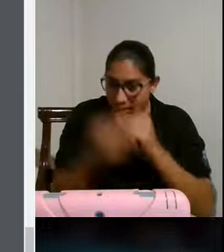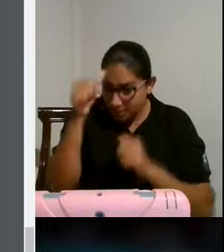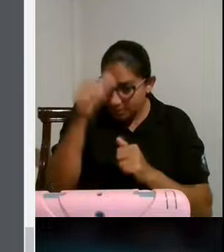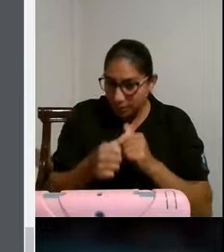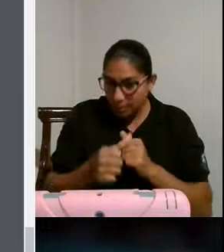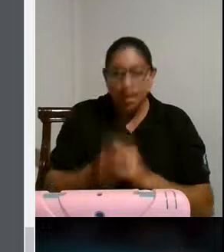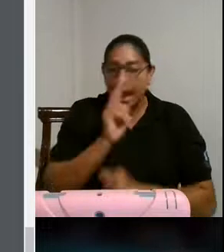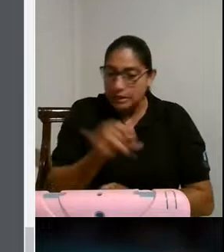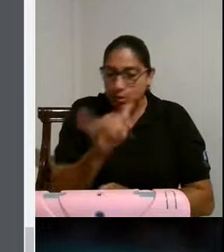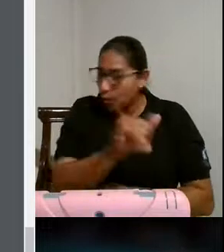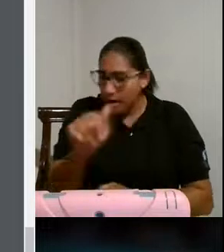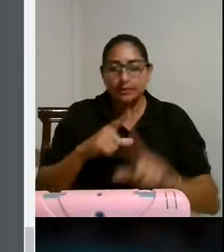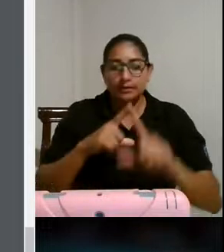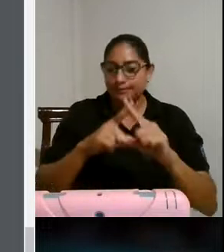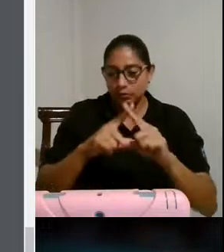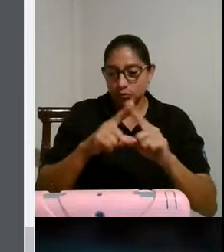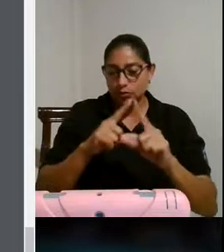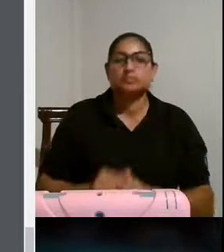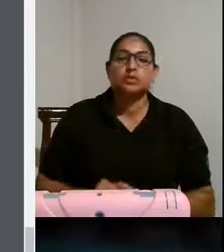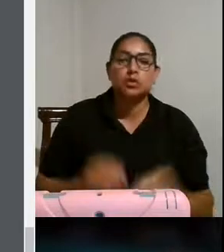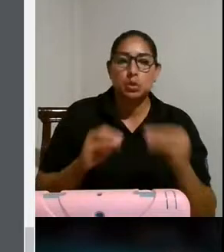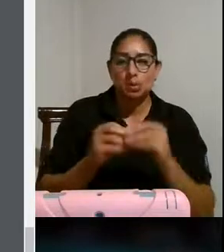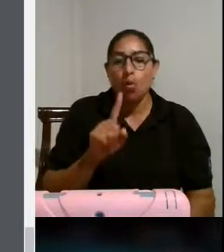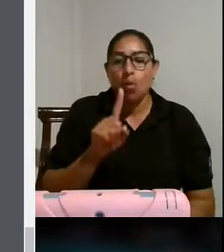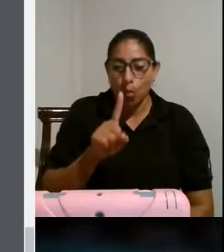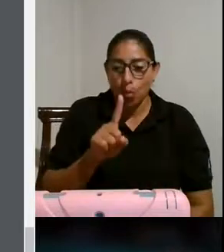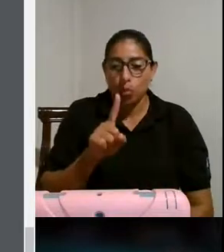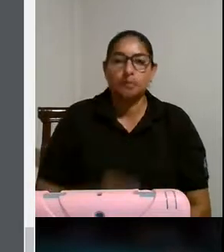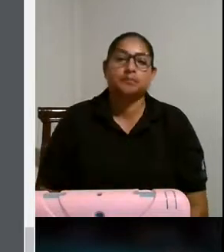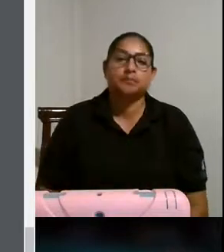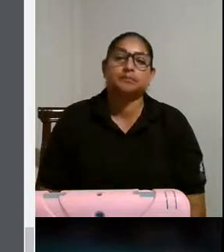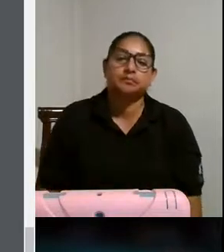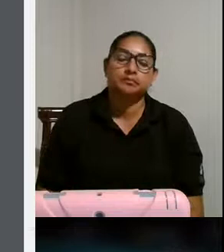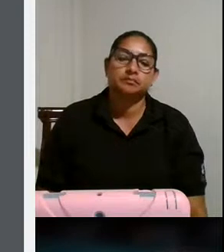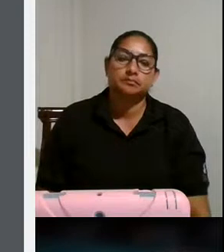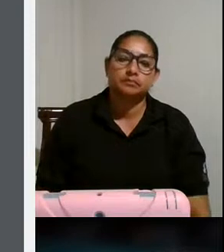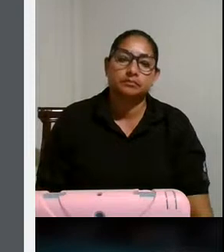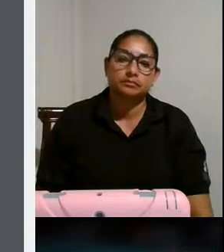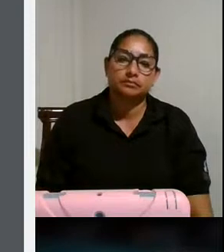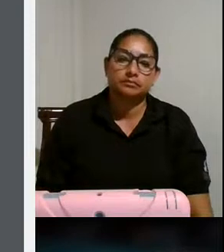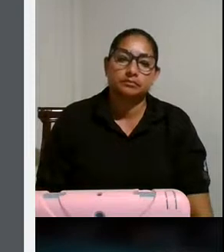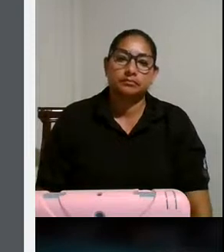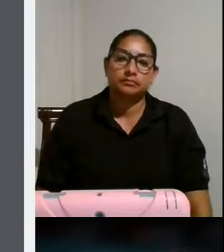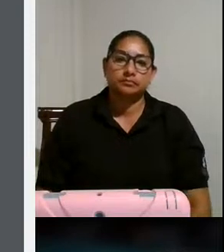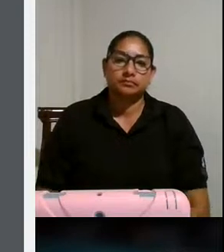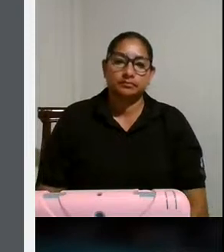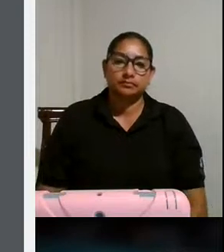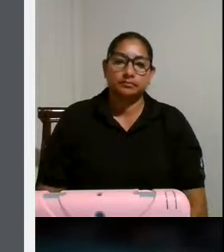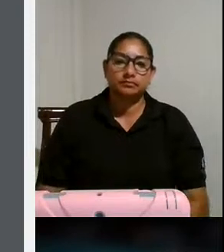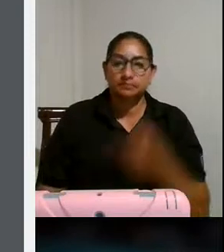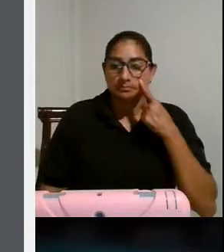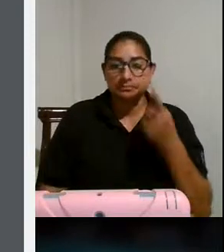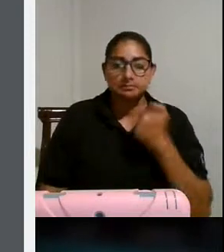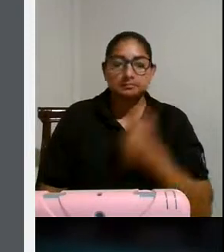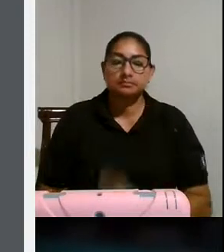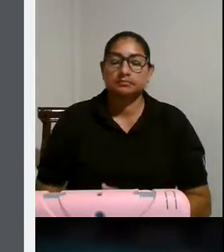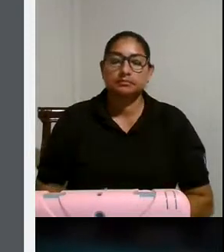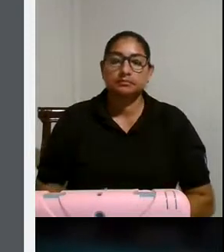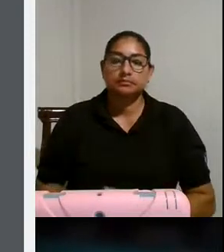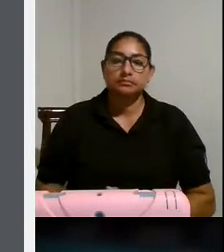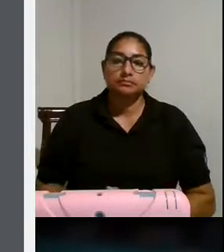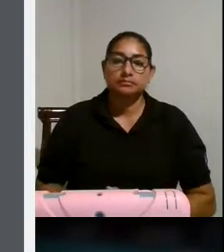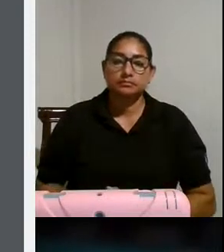caso, grado 1. Entonces lo vamos a sacar a factor común de esta forma. ¿Ok? Sacamos a